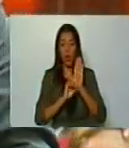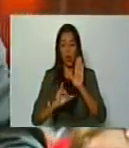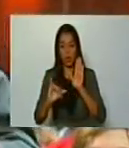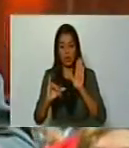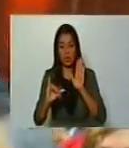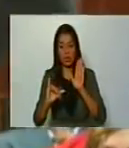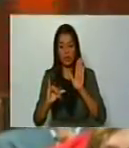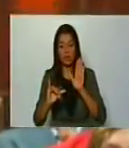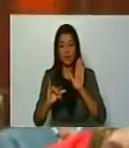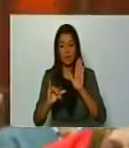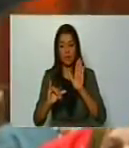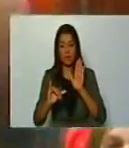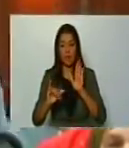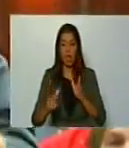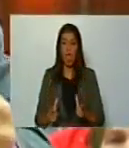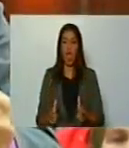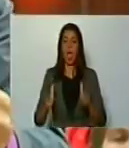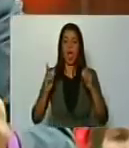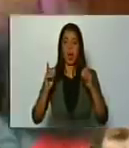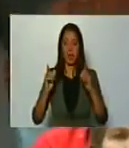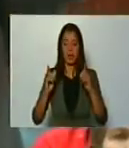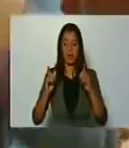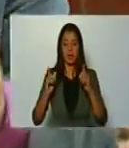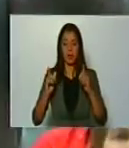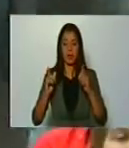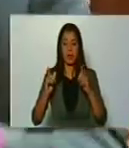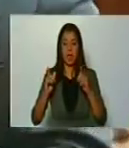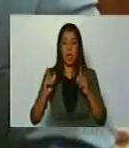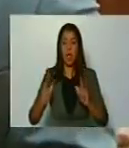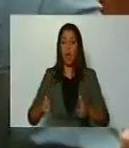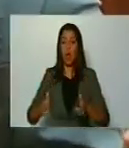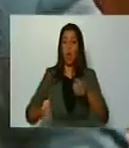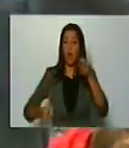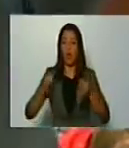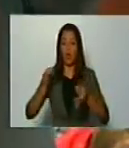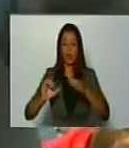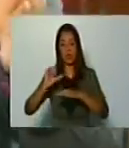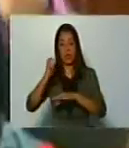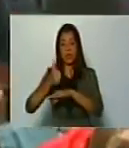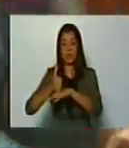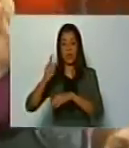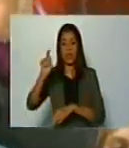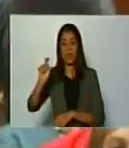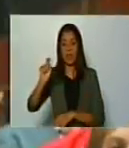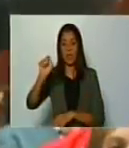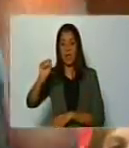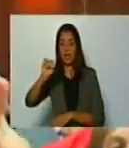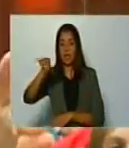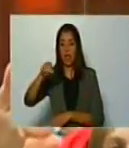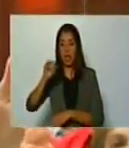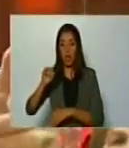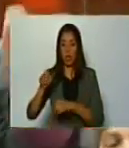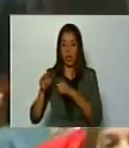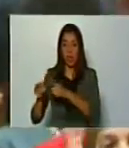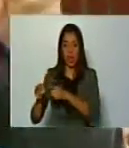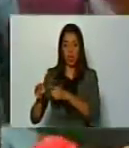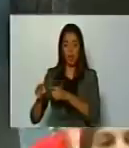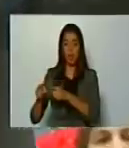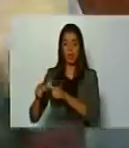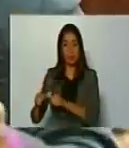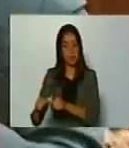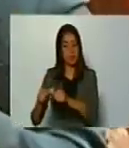Constituyente autorizará al TSJ para que continúe el procedimiento y se